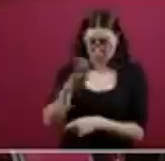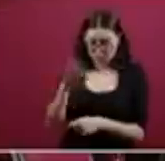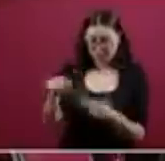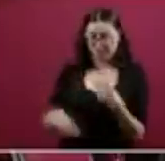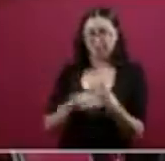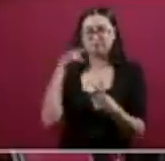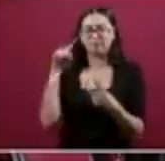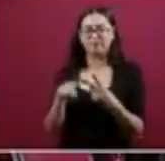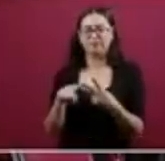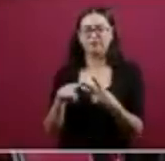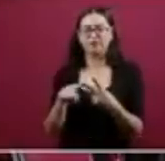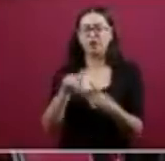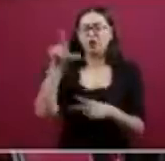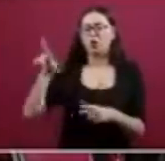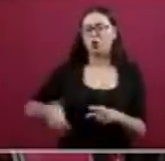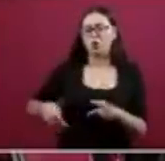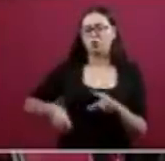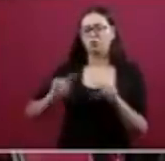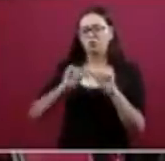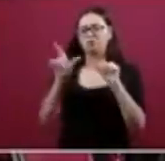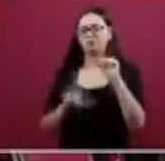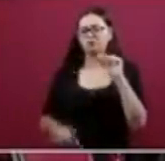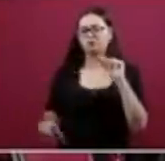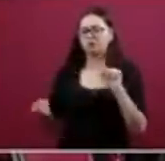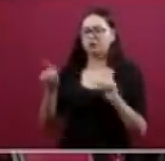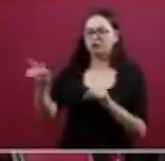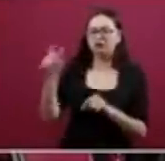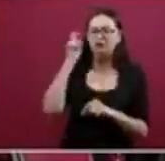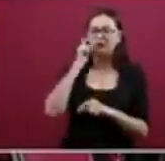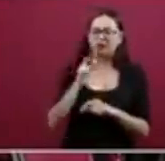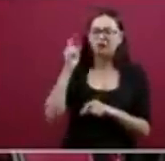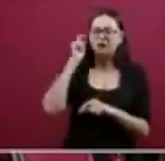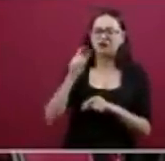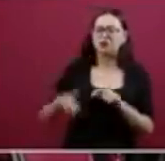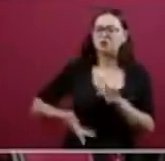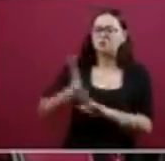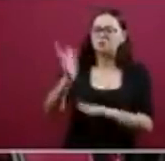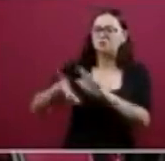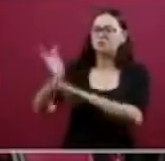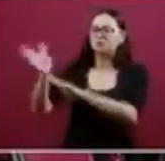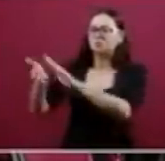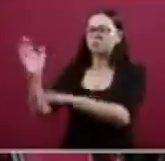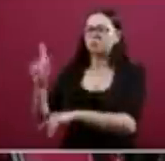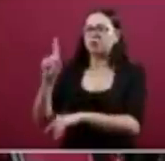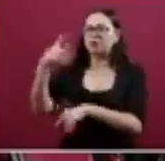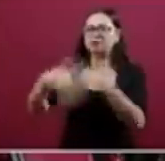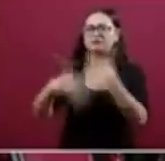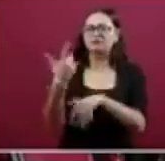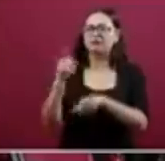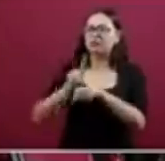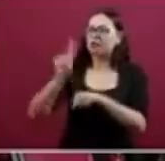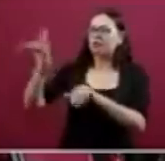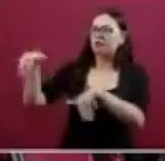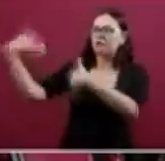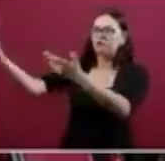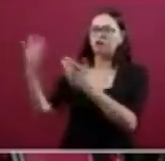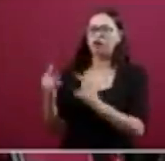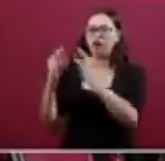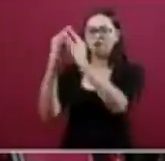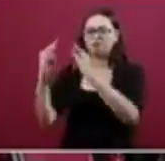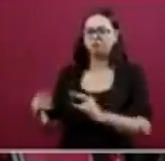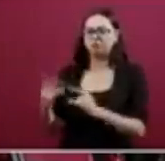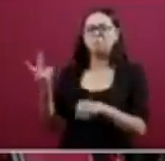la respuesta del gobierno federal a los desplazados de Guerrero? Tienen ya 15 días en plantón frente a Palacio Nacional. Y finalmente, si nos